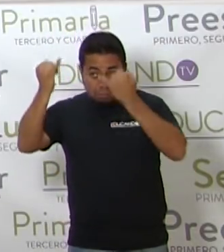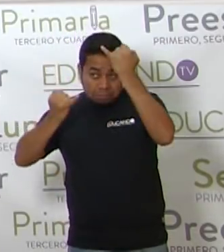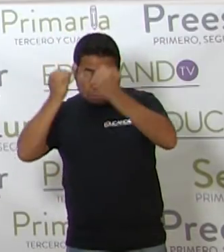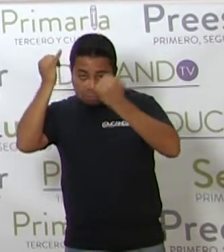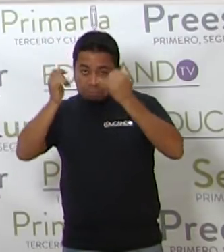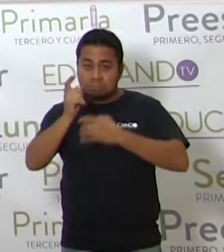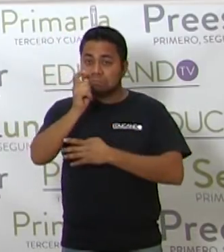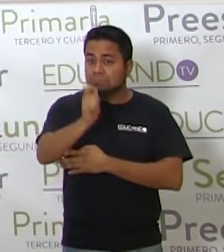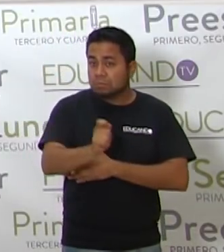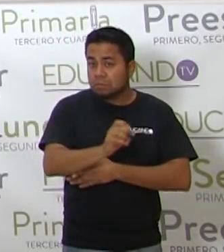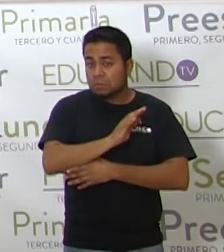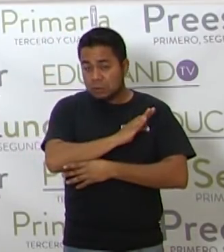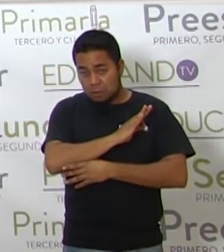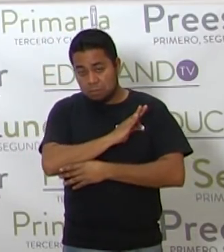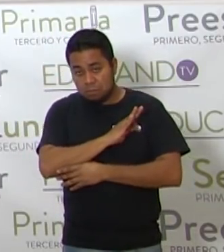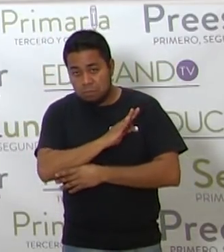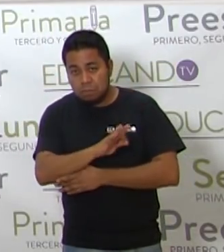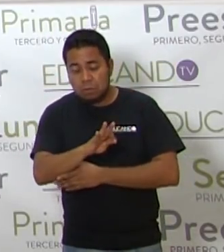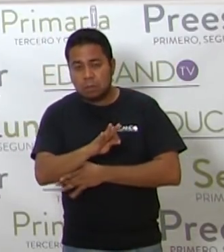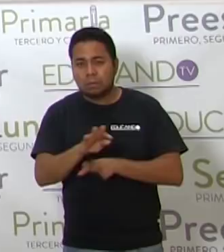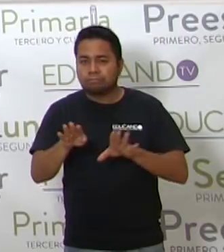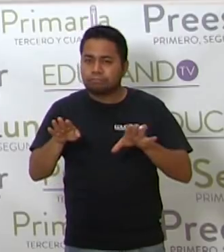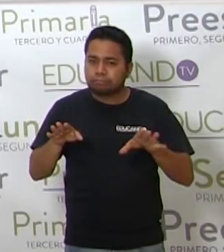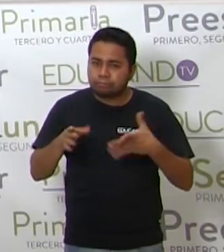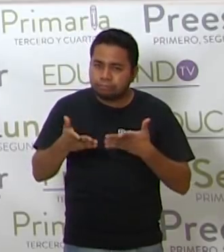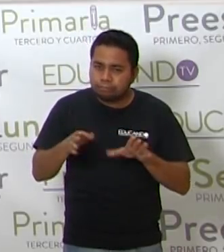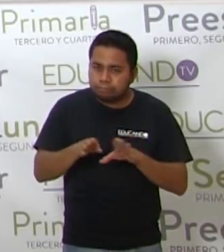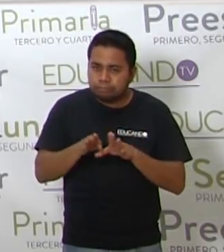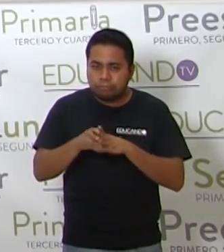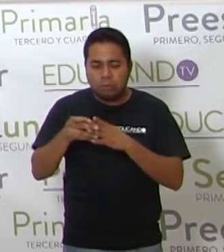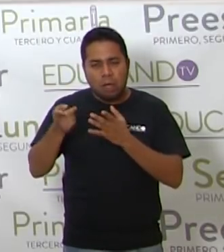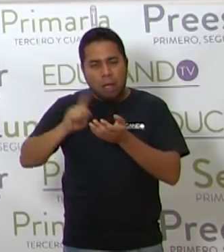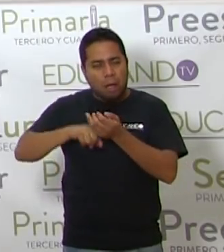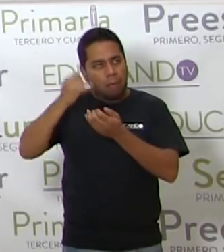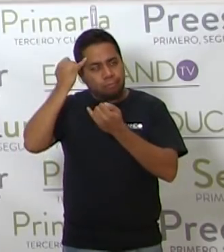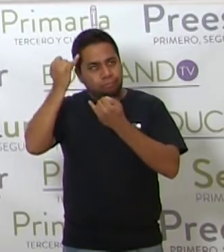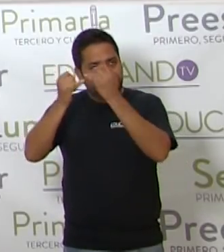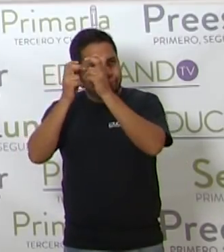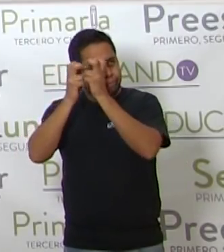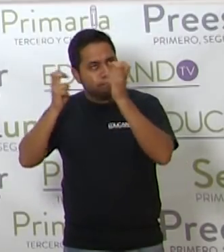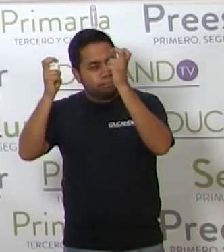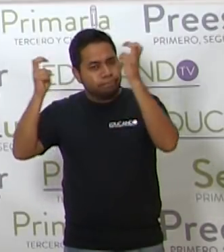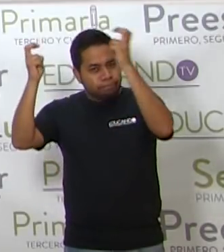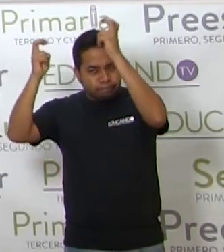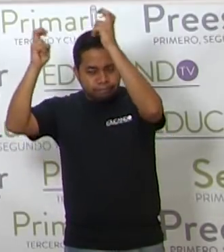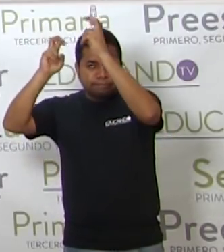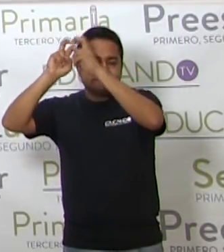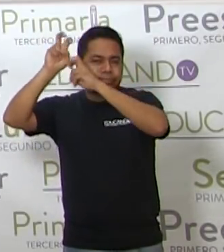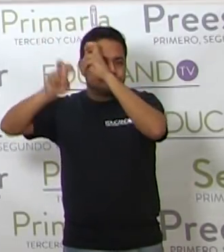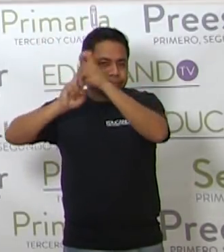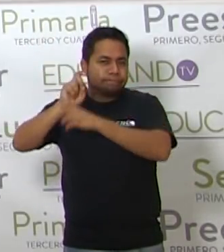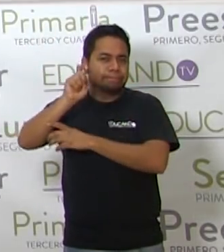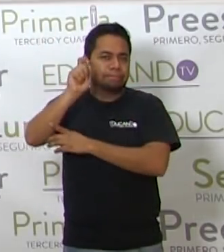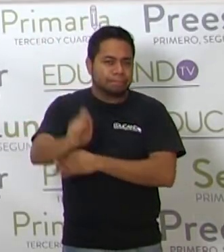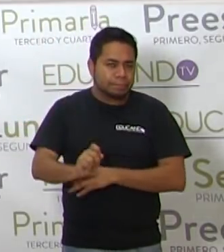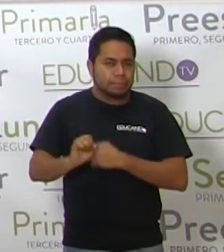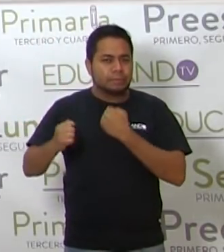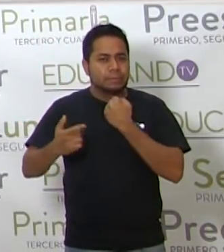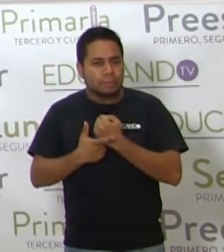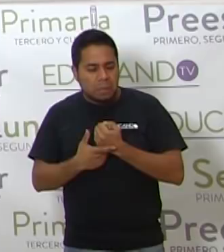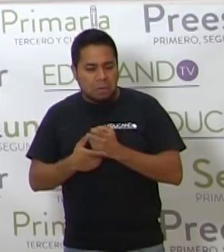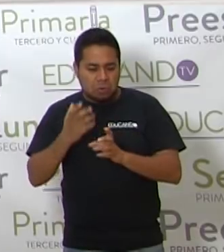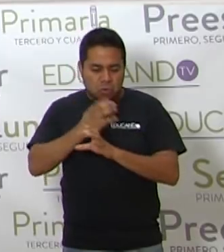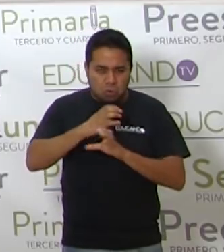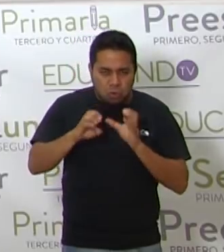permitir, valga la redundancia, imaginar cada uno de los